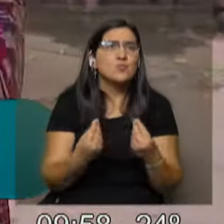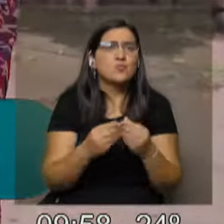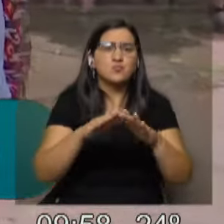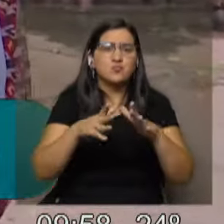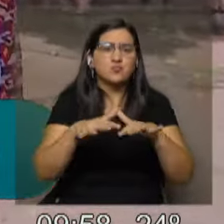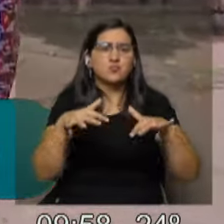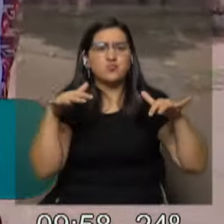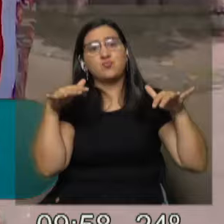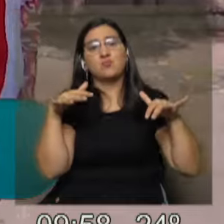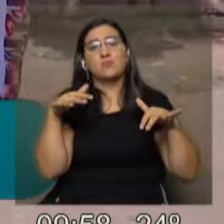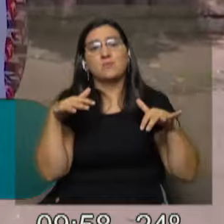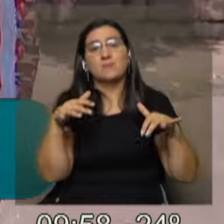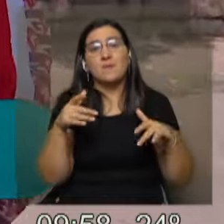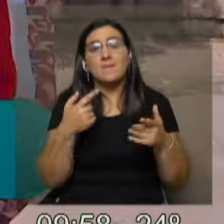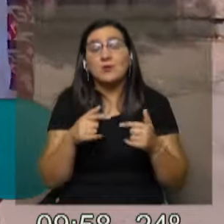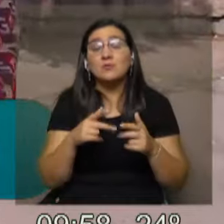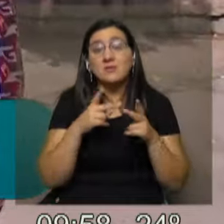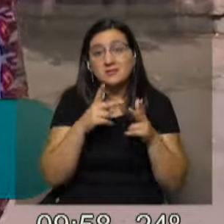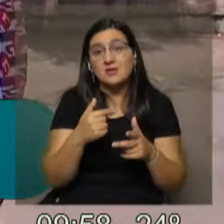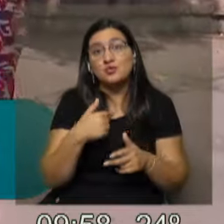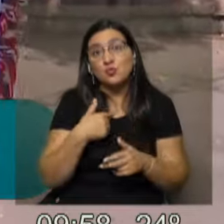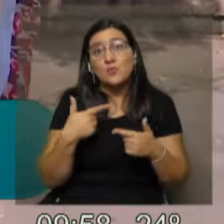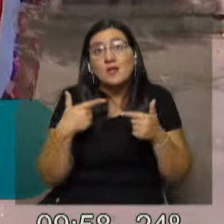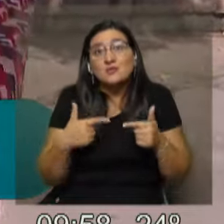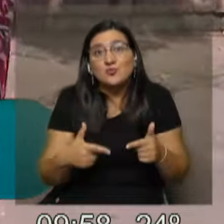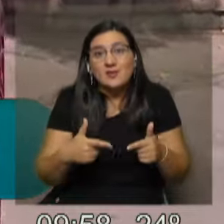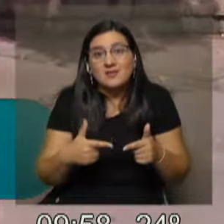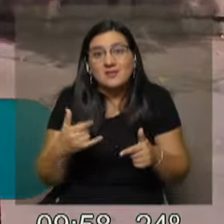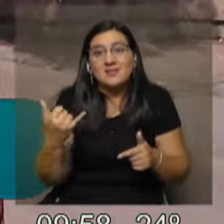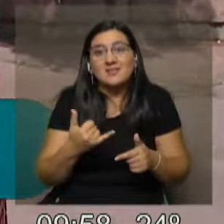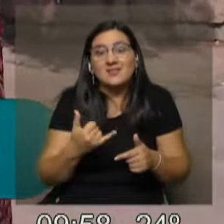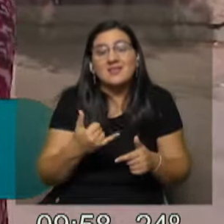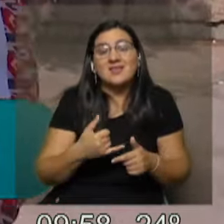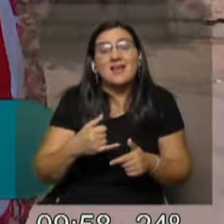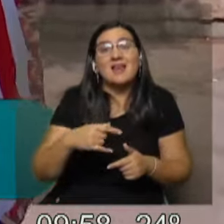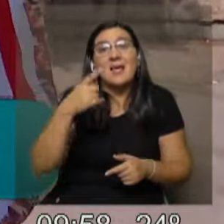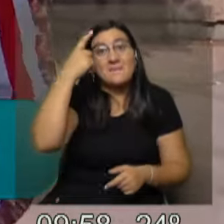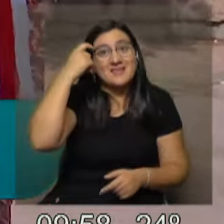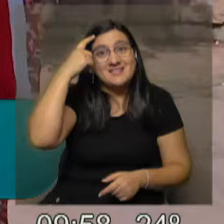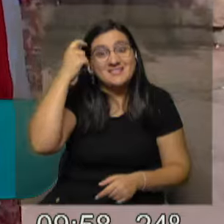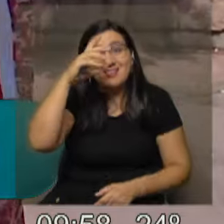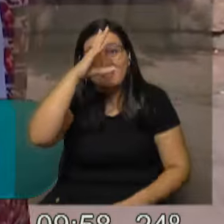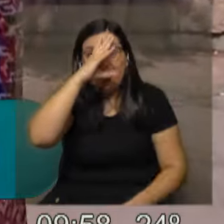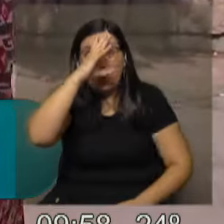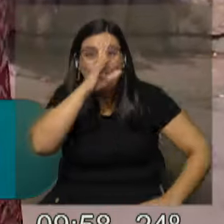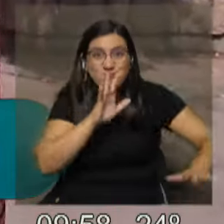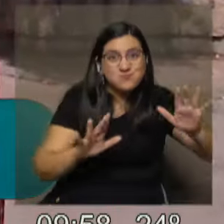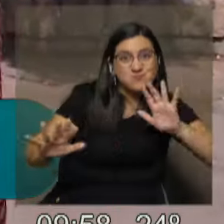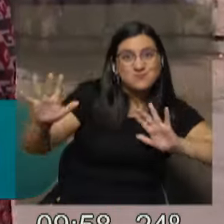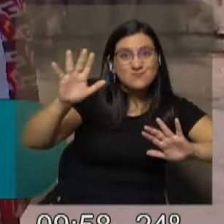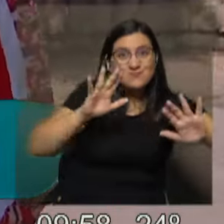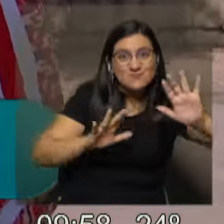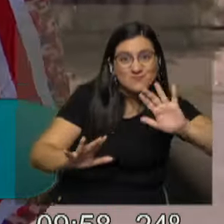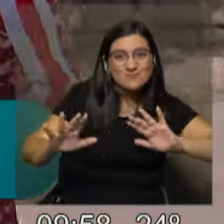hacía, pero como te decía fuera de cámara, yo tuve la suerte que tenía la escuela de la murga, la escuela del carnaval, y bueno,